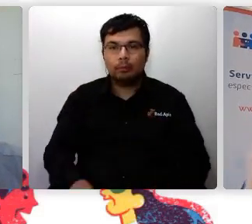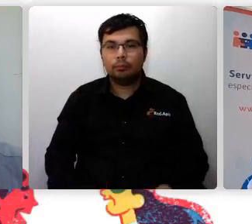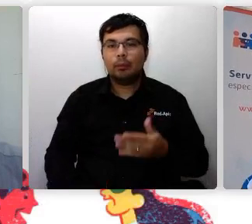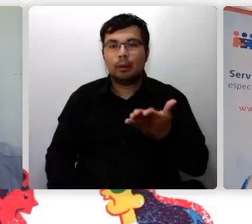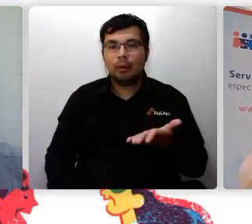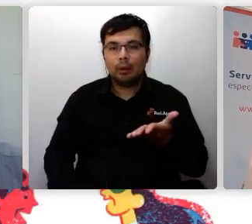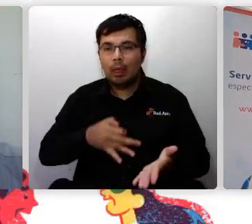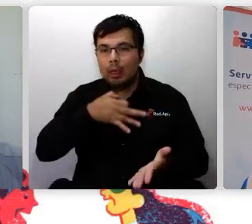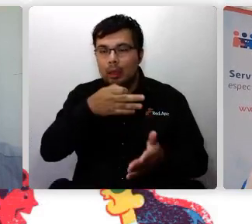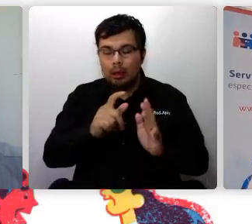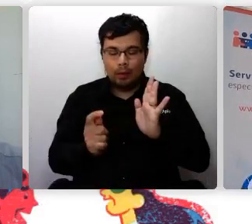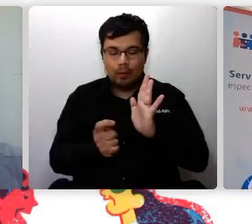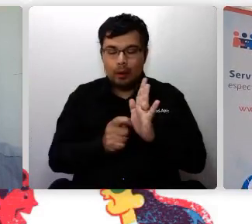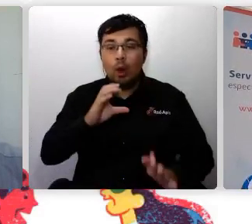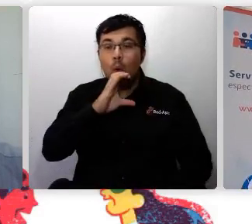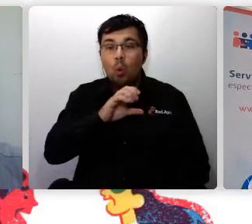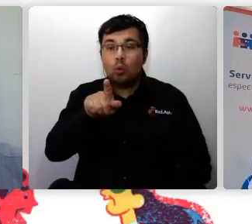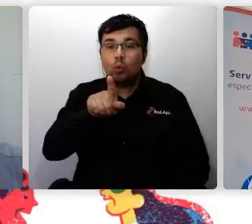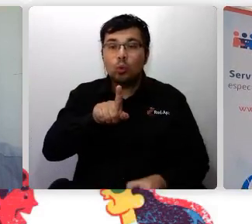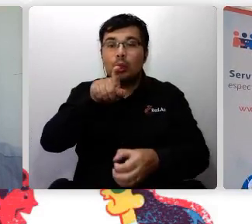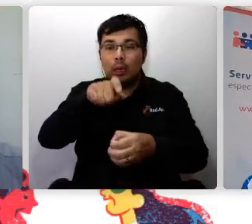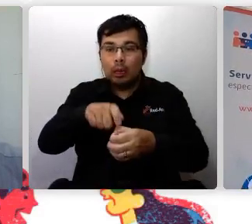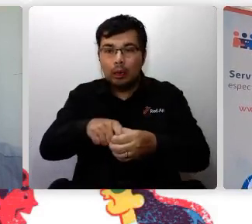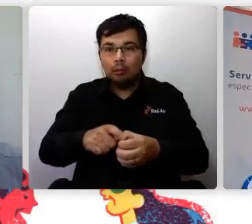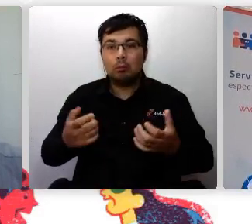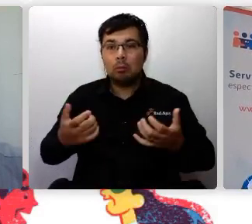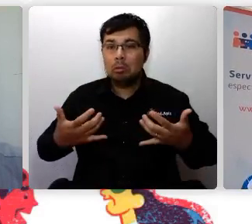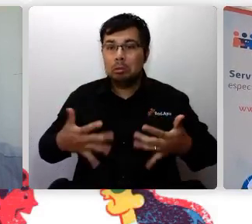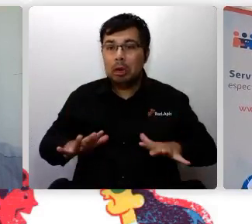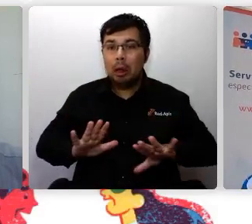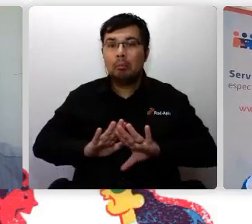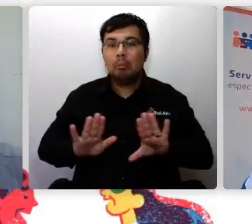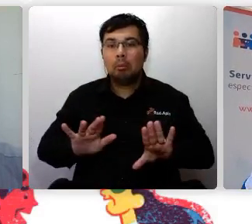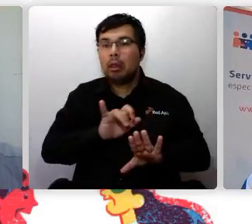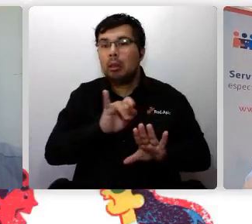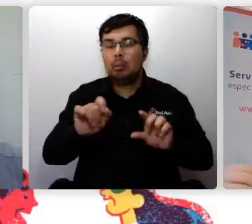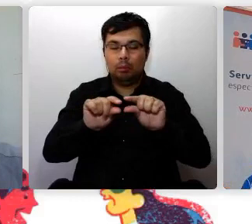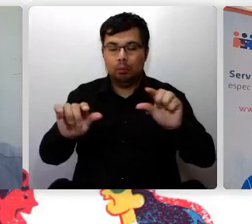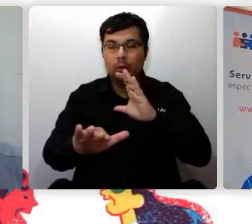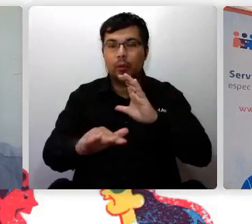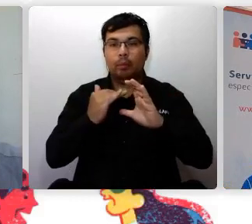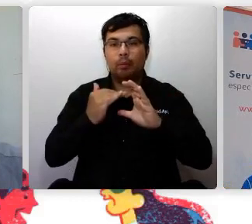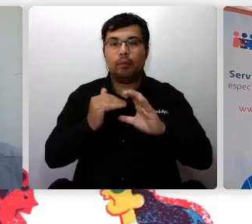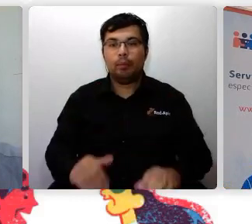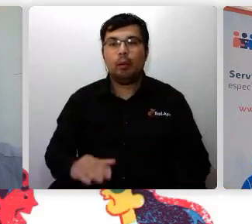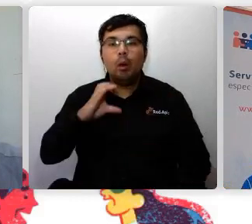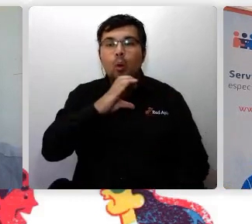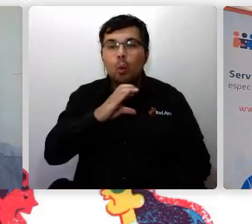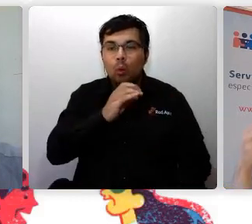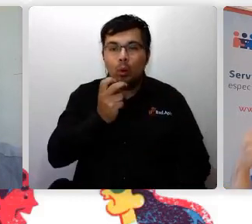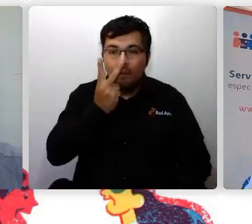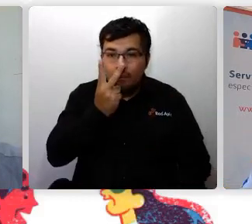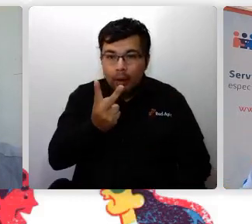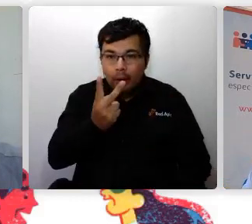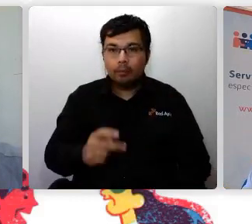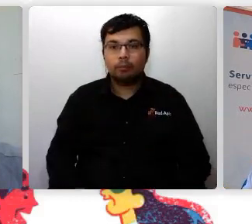fechas de los cursos, uno se va a inscribir y listo. Y le va a llegar después el link para poder ver el curso. Y aquellos que no puedan ver el curso,